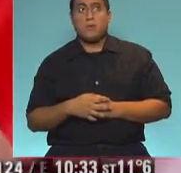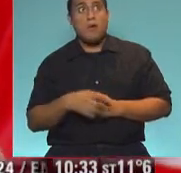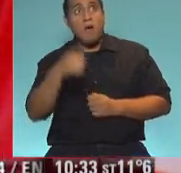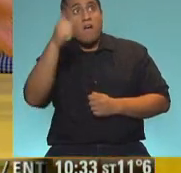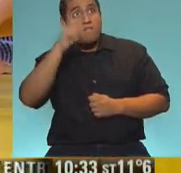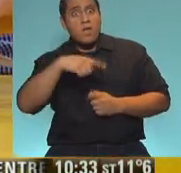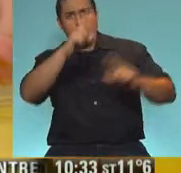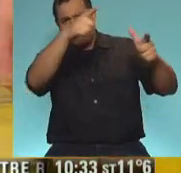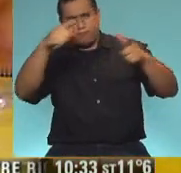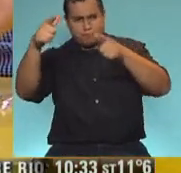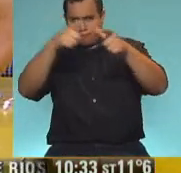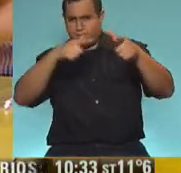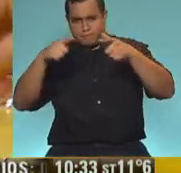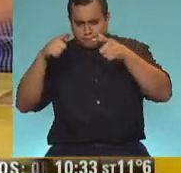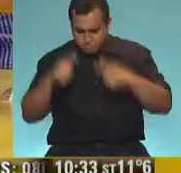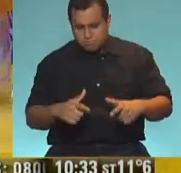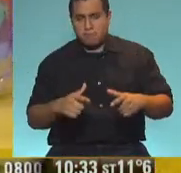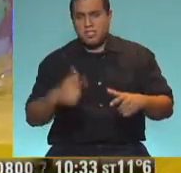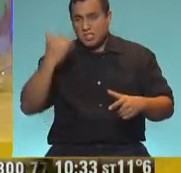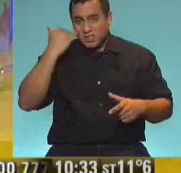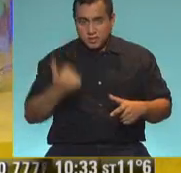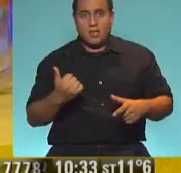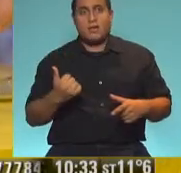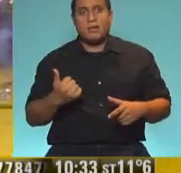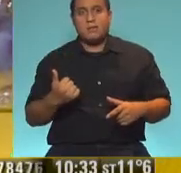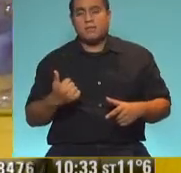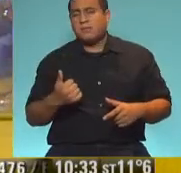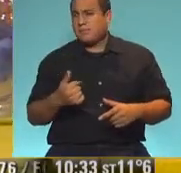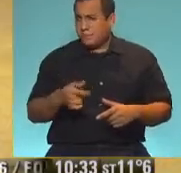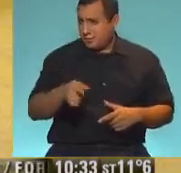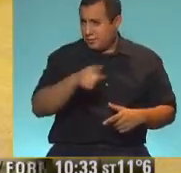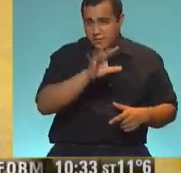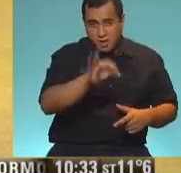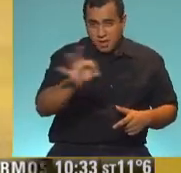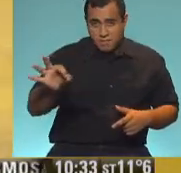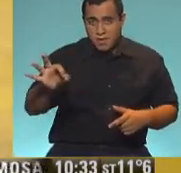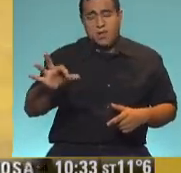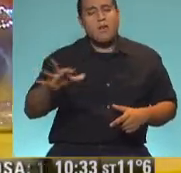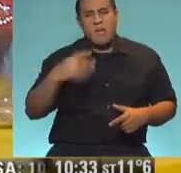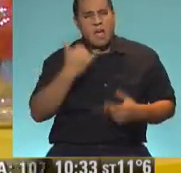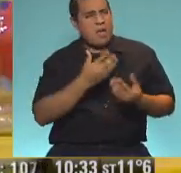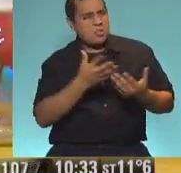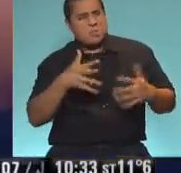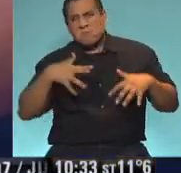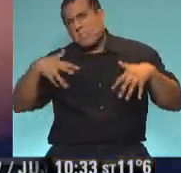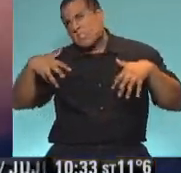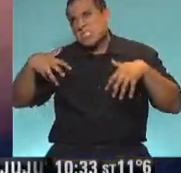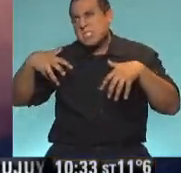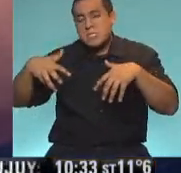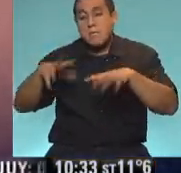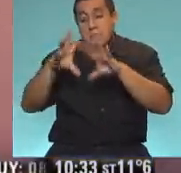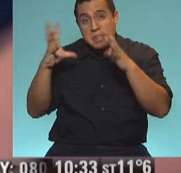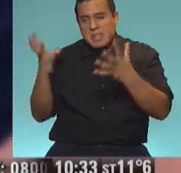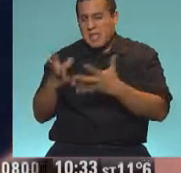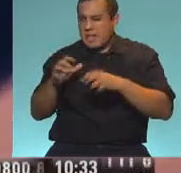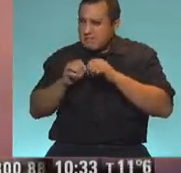¡Hemos aterrizado en su planeta, Terrícolas! ¿Y saben qué? Tengo muchos monstruos. Invadiremos la Tierra.